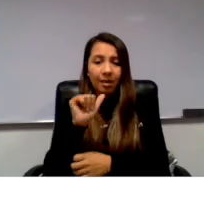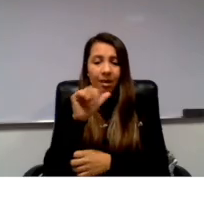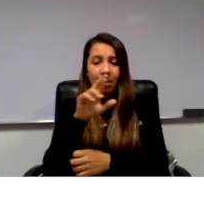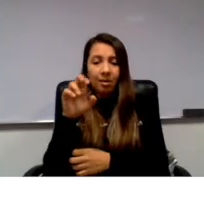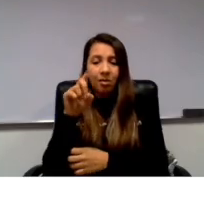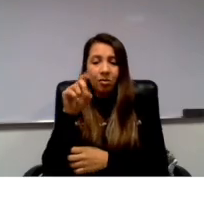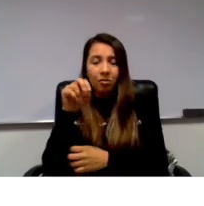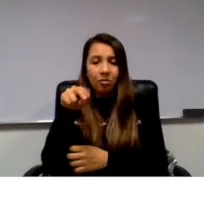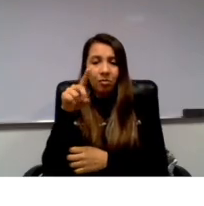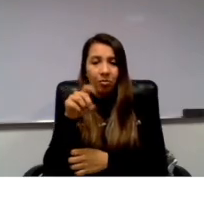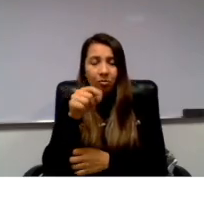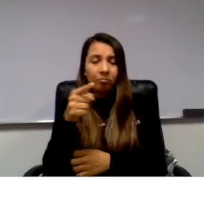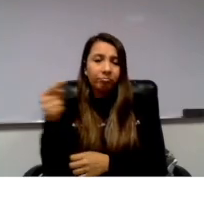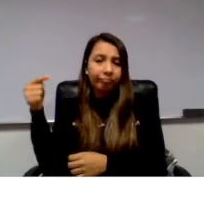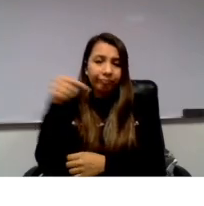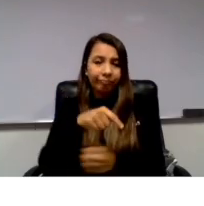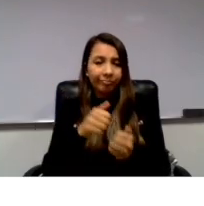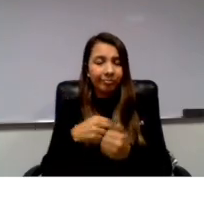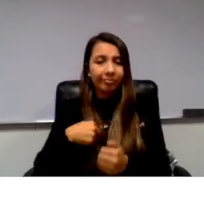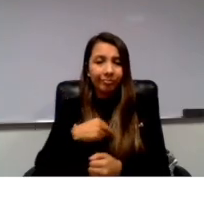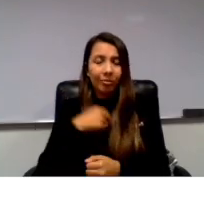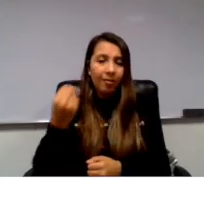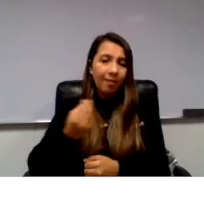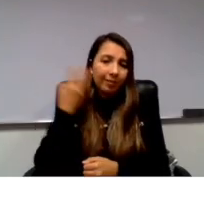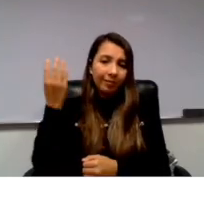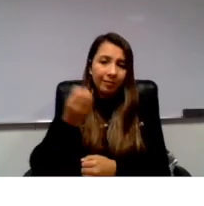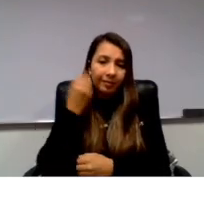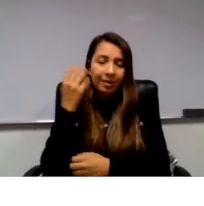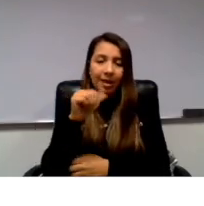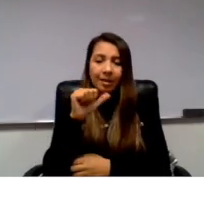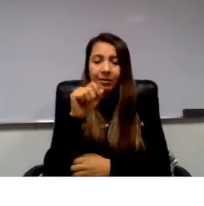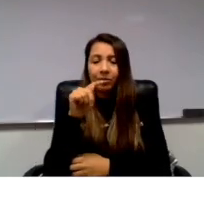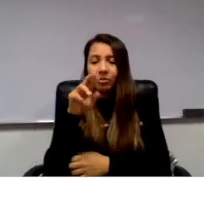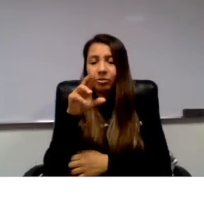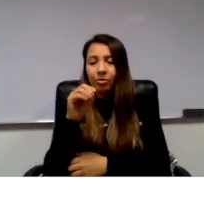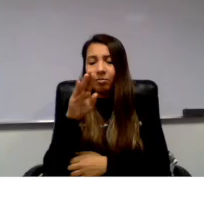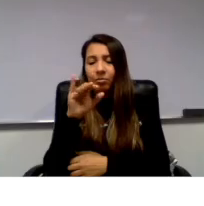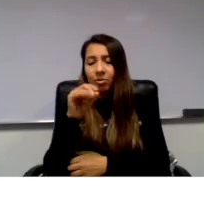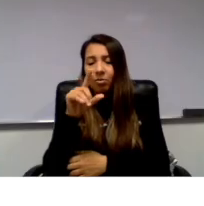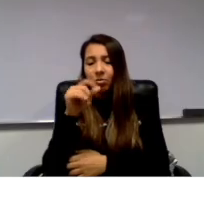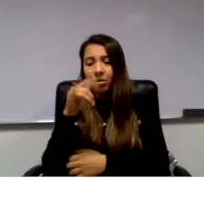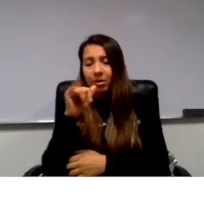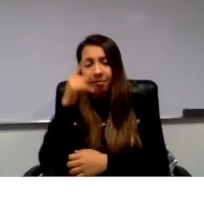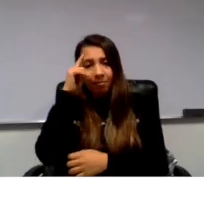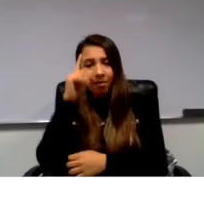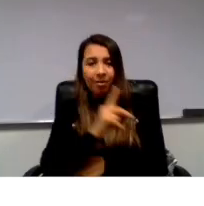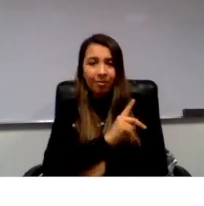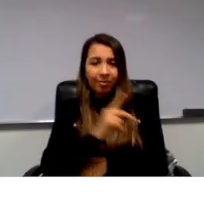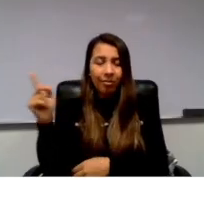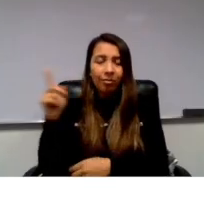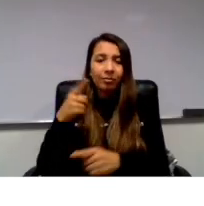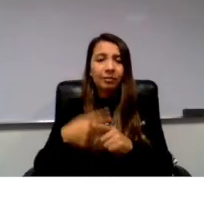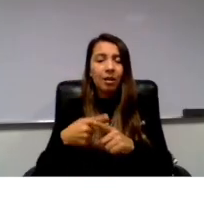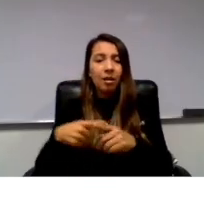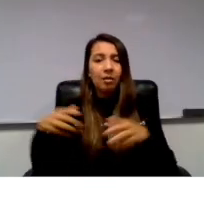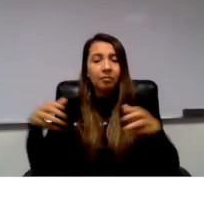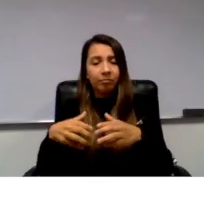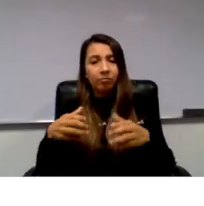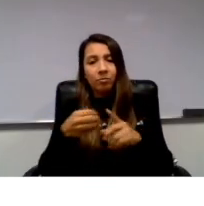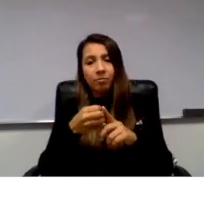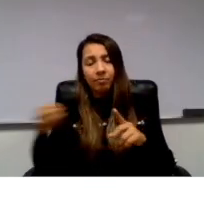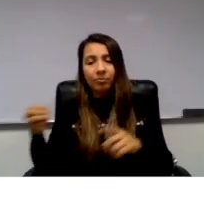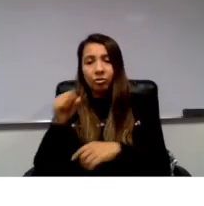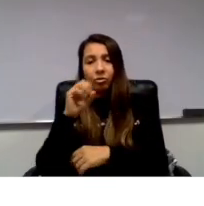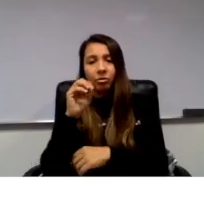haber estado aquí con nosotros en una conferencia más del ciclo Astrobiología para Todos, organizado desde la Sociedad Mexicana